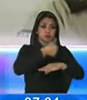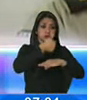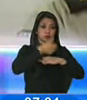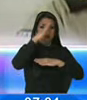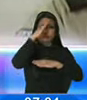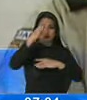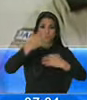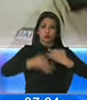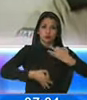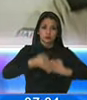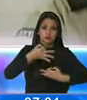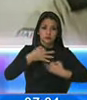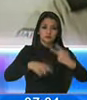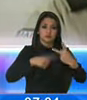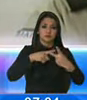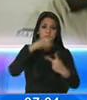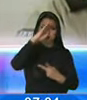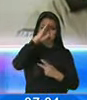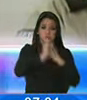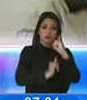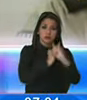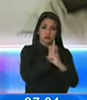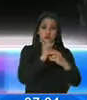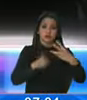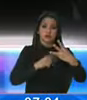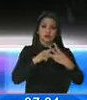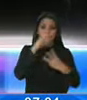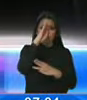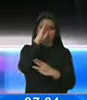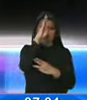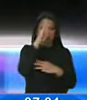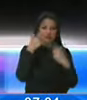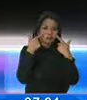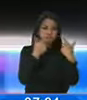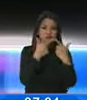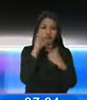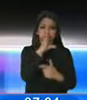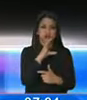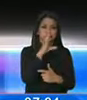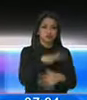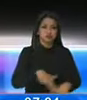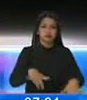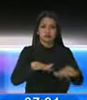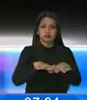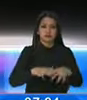Judicial, Interpol y el bloque de búsqueda.